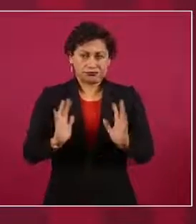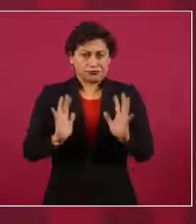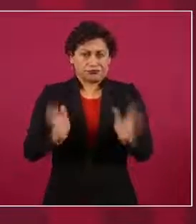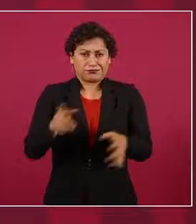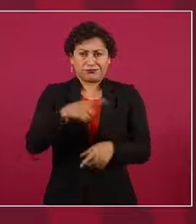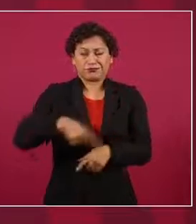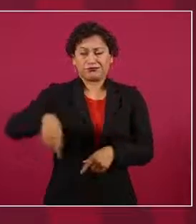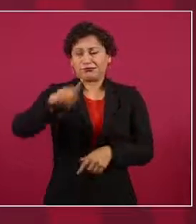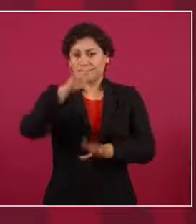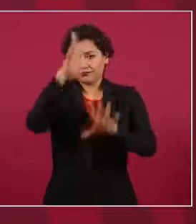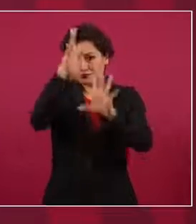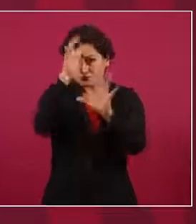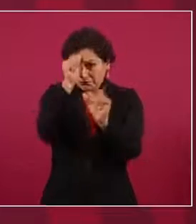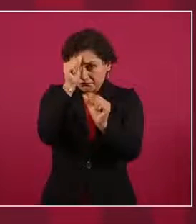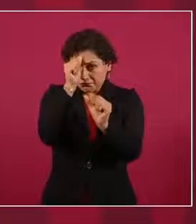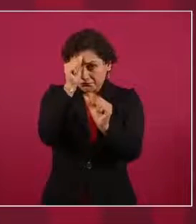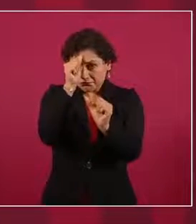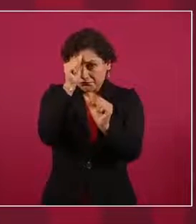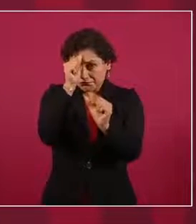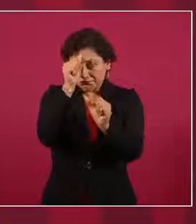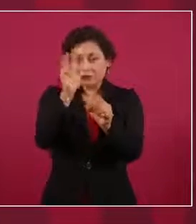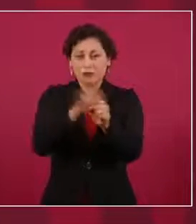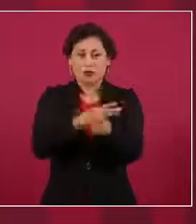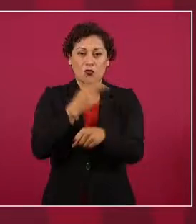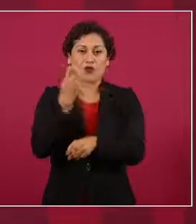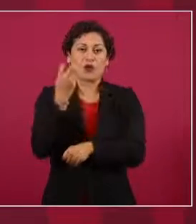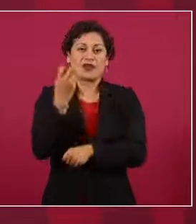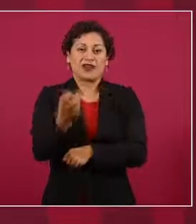ellos están esperando,